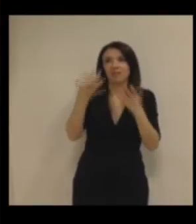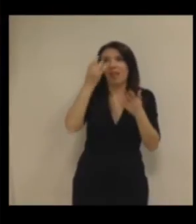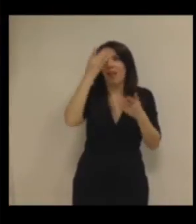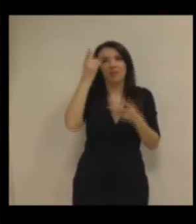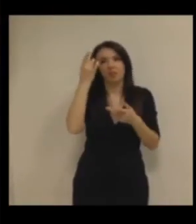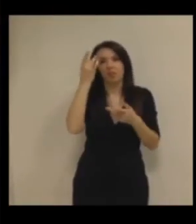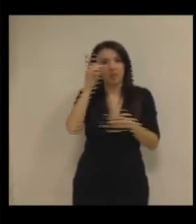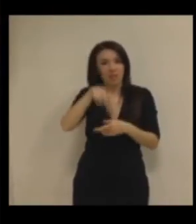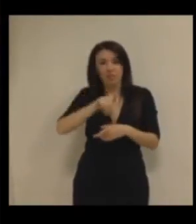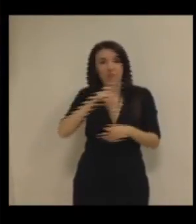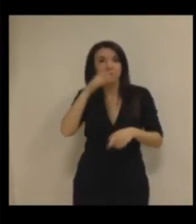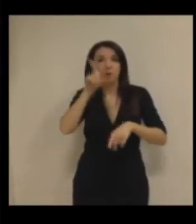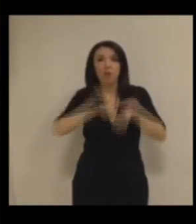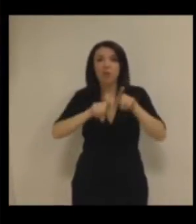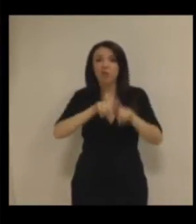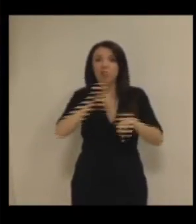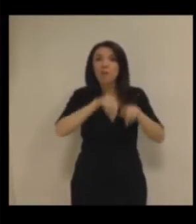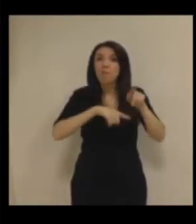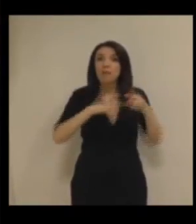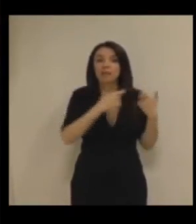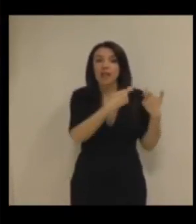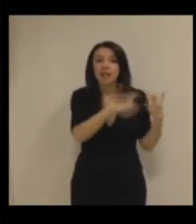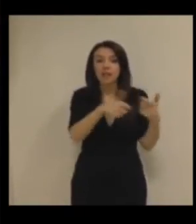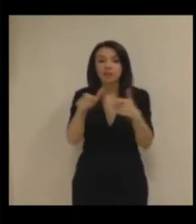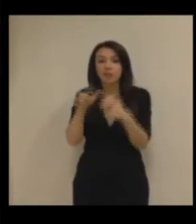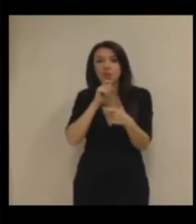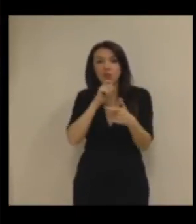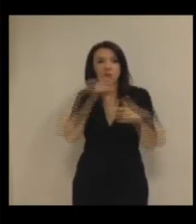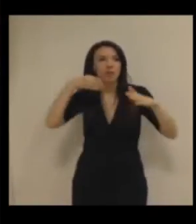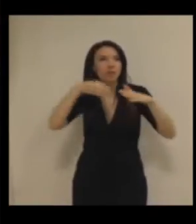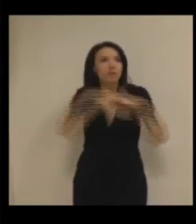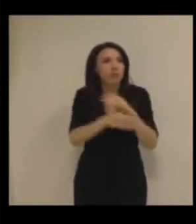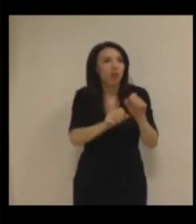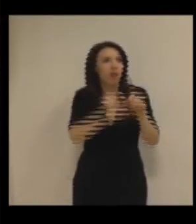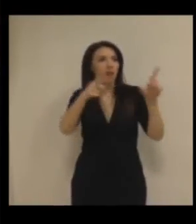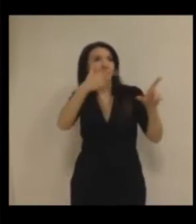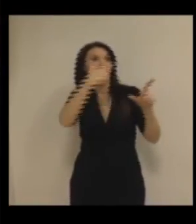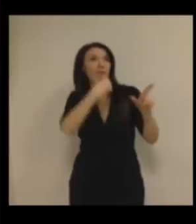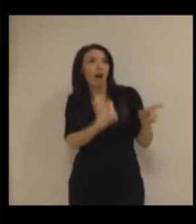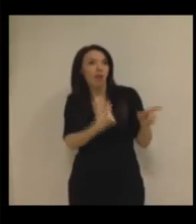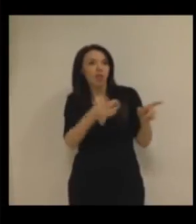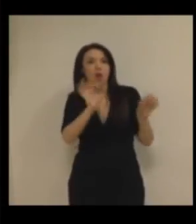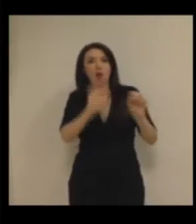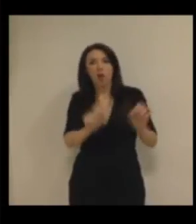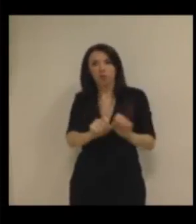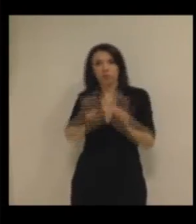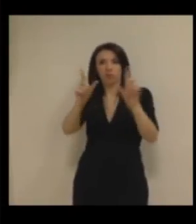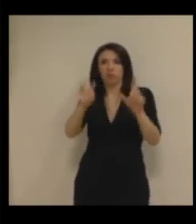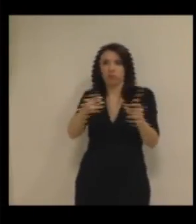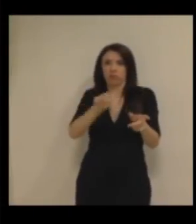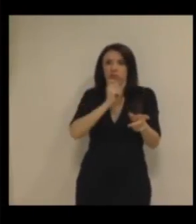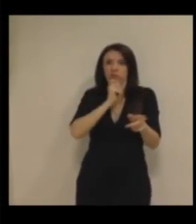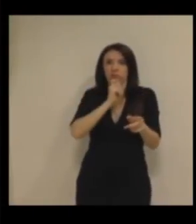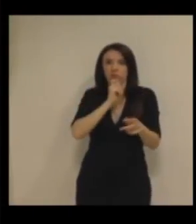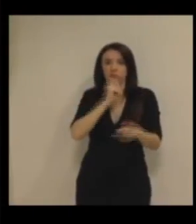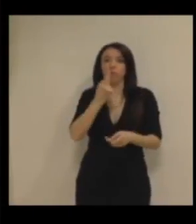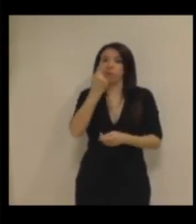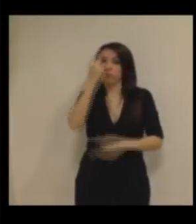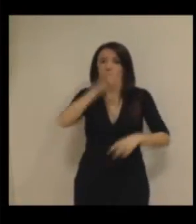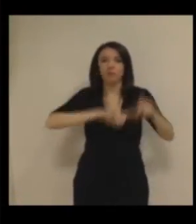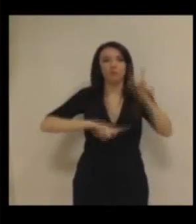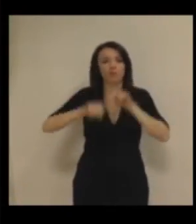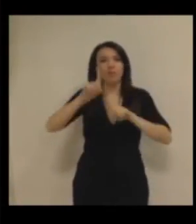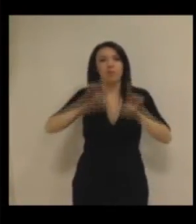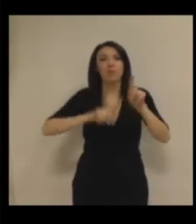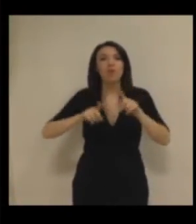cómo clasifiques eso, así te encuentras con una entrada muy sencilla o uno con una entrada complicadísima. De hecho, uno de los problemas que